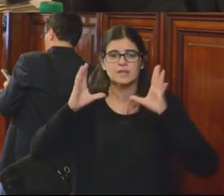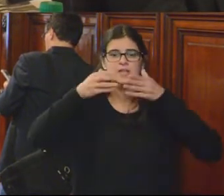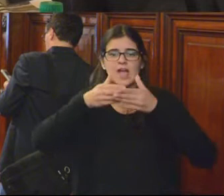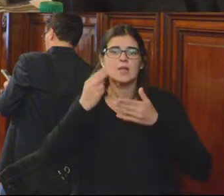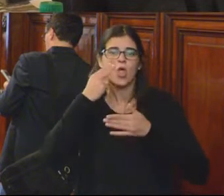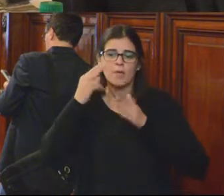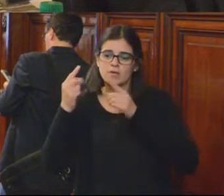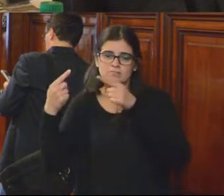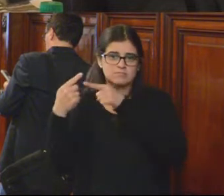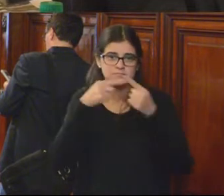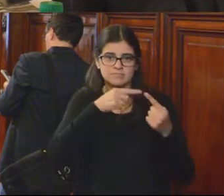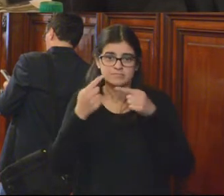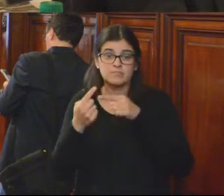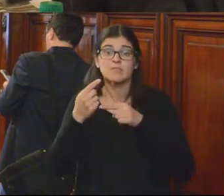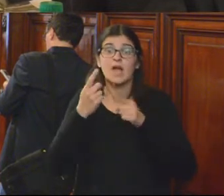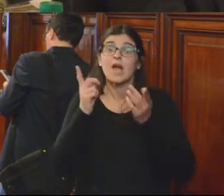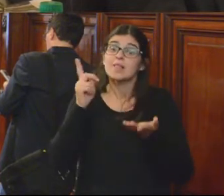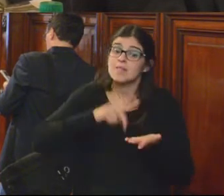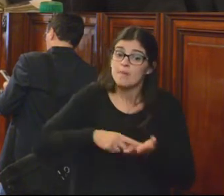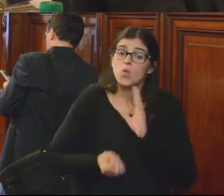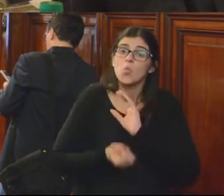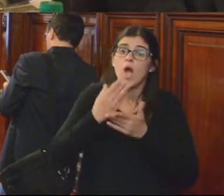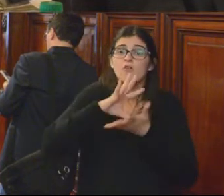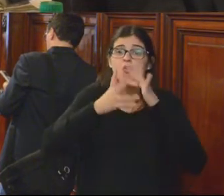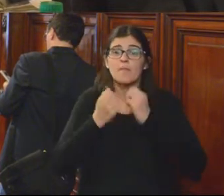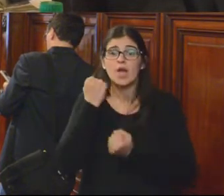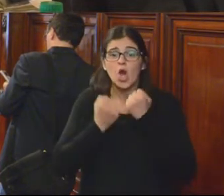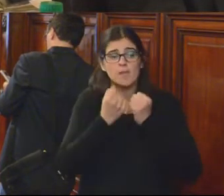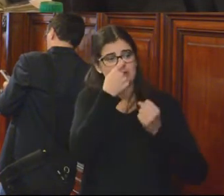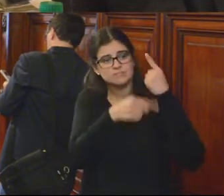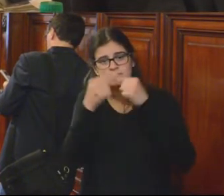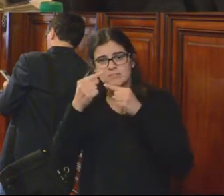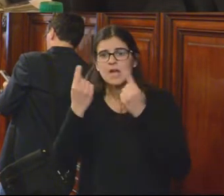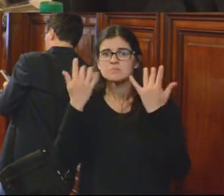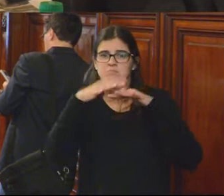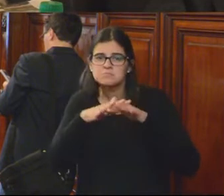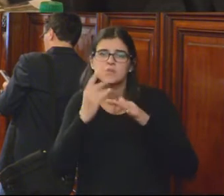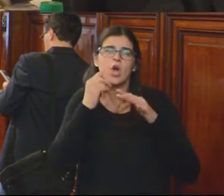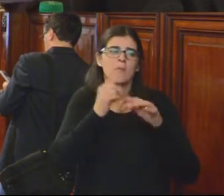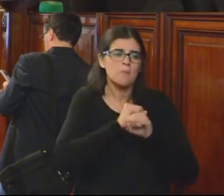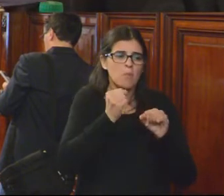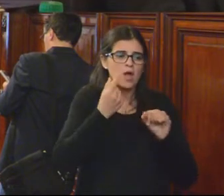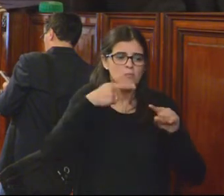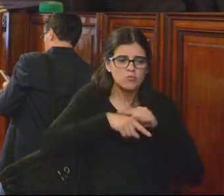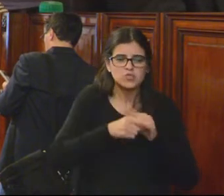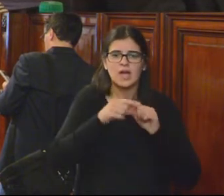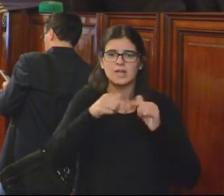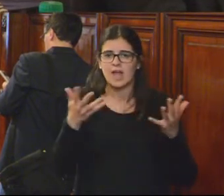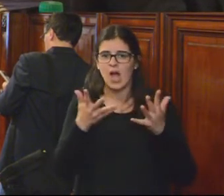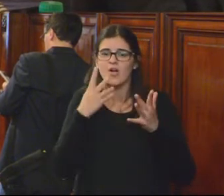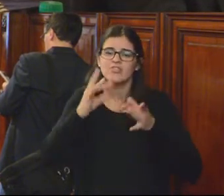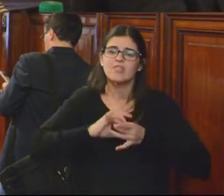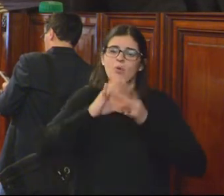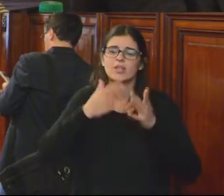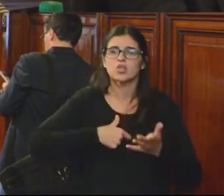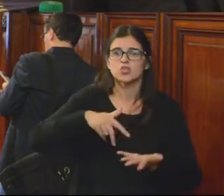conflictuadas. Además, establecer un nuevo modelo de economía diversificada, mixta, productiva, integradora, profundizar el modelo de Estado democrático,